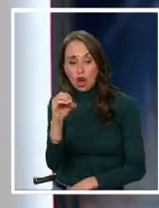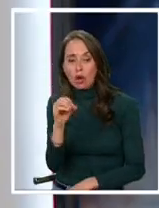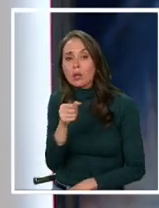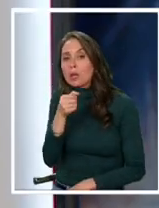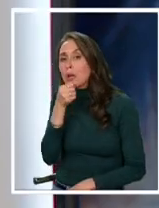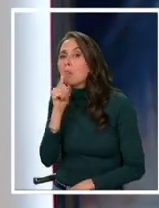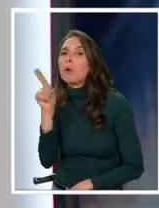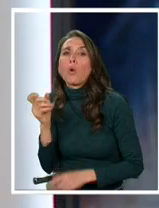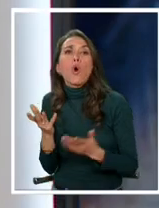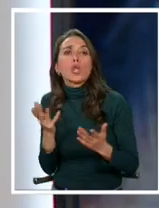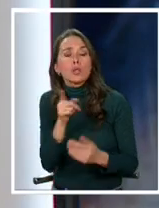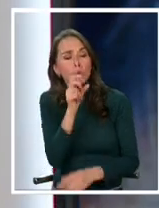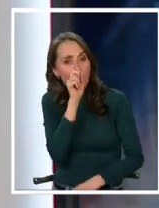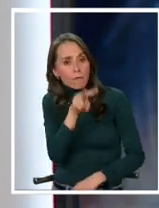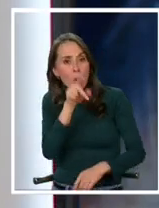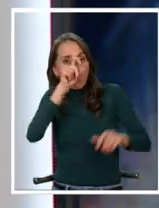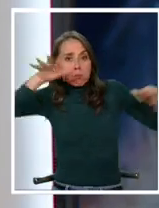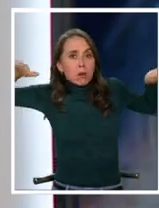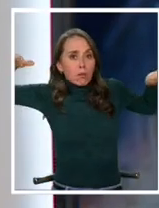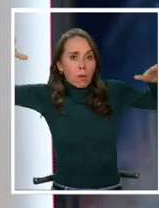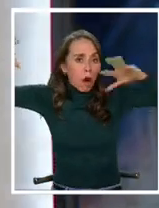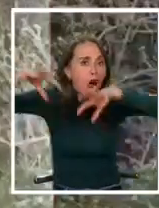estas con estas aves